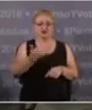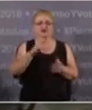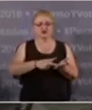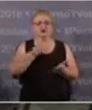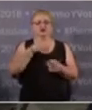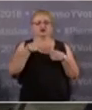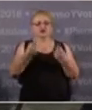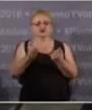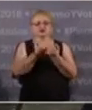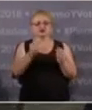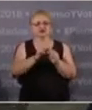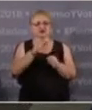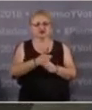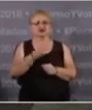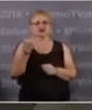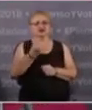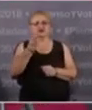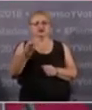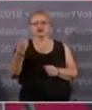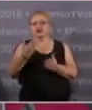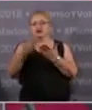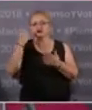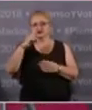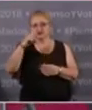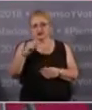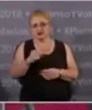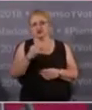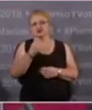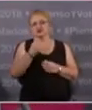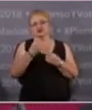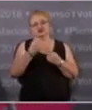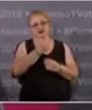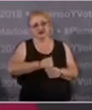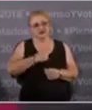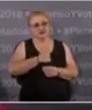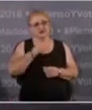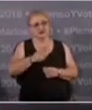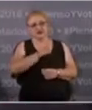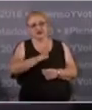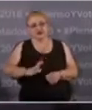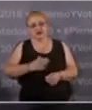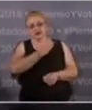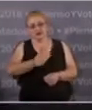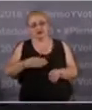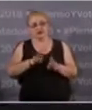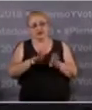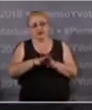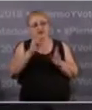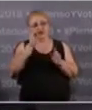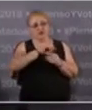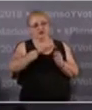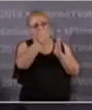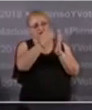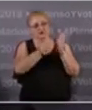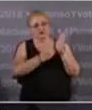sociedad de aquello que ha sido dañado. Las propuestas que tenemos tanto en la plataforma de la candidatura presidencial como en la agenda legislativa para